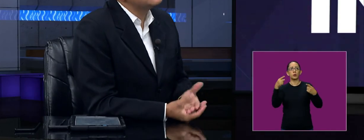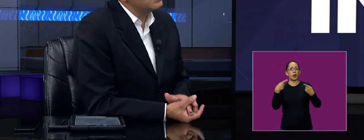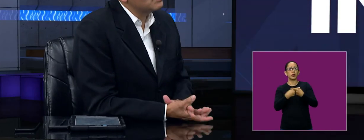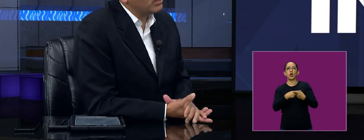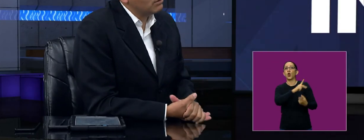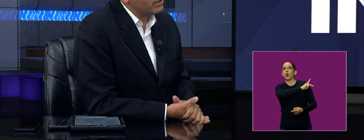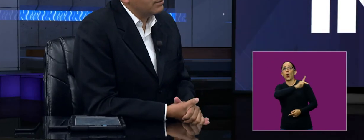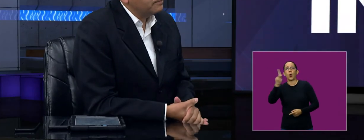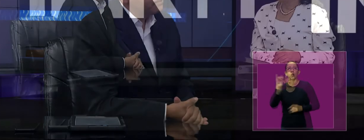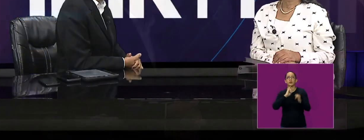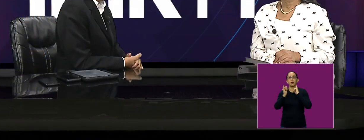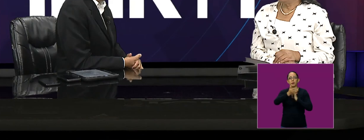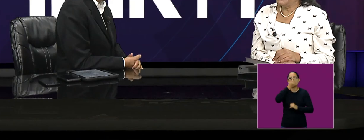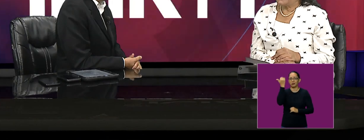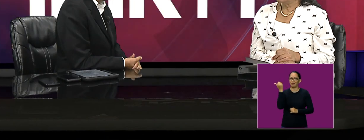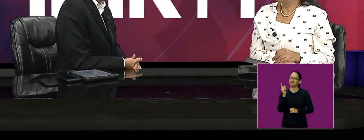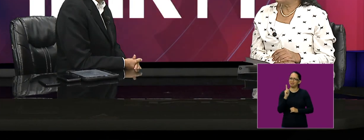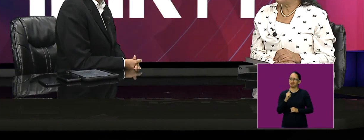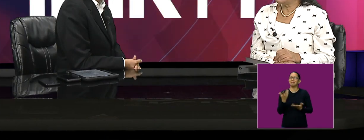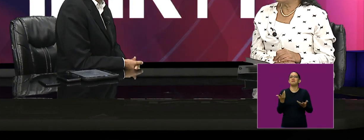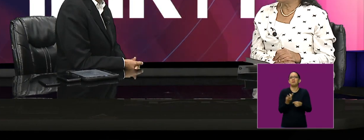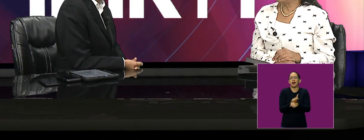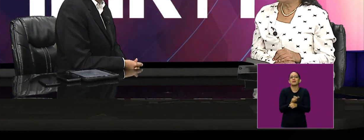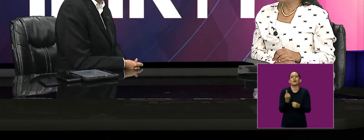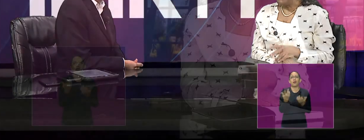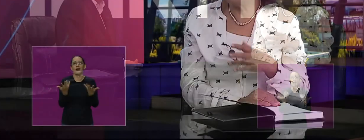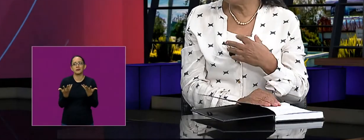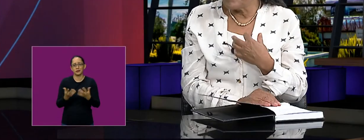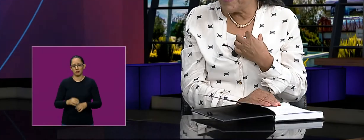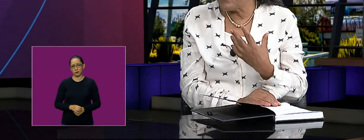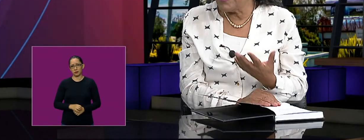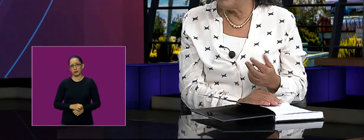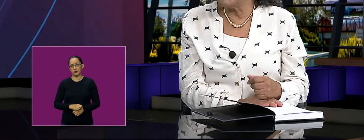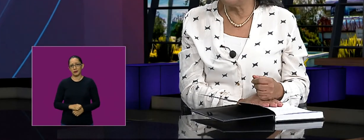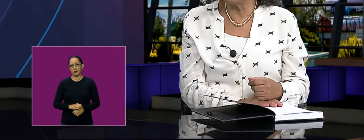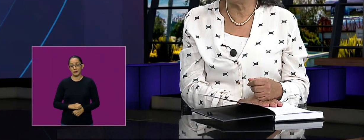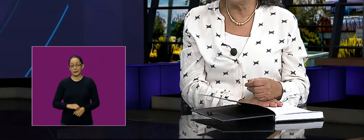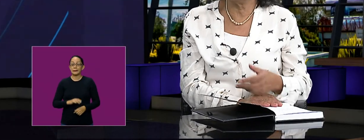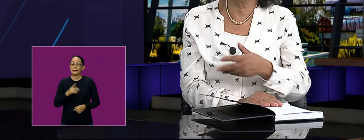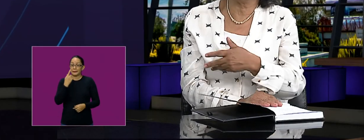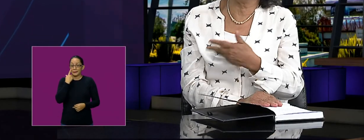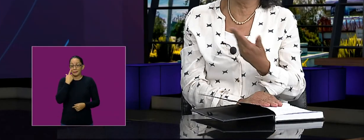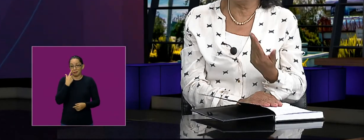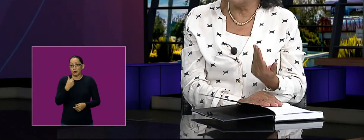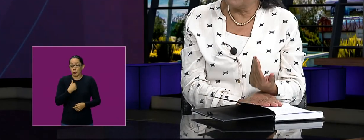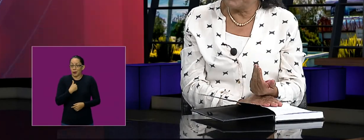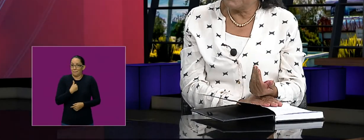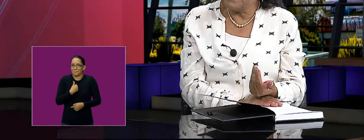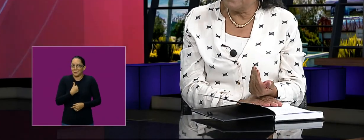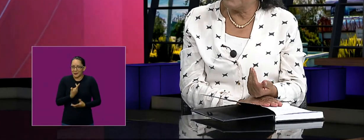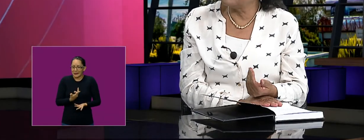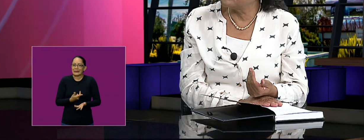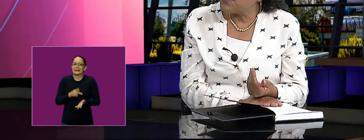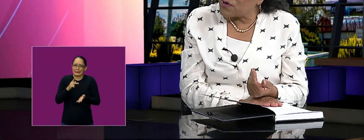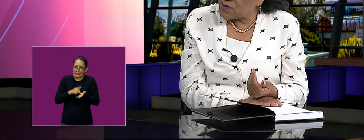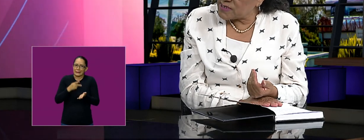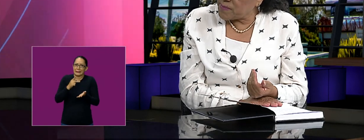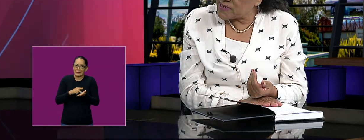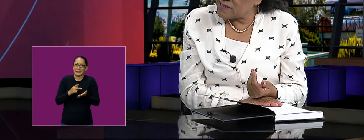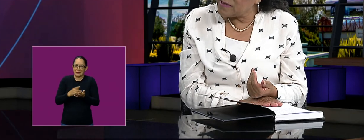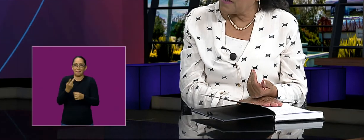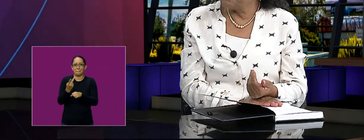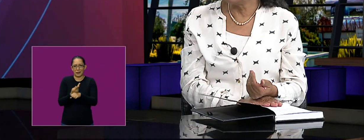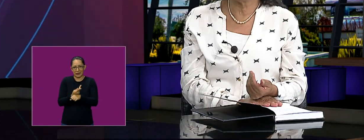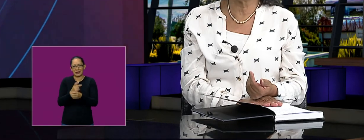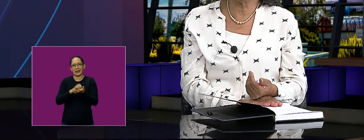¿Qué decía al respecto, Elvira? Mira, yo creo que personalmente me ha sucedido cada vez que viene el presidente, no solo con